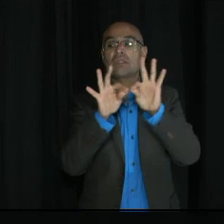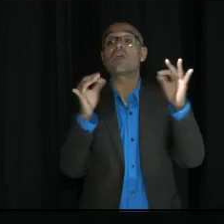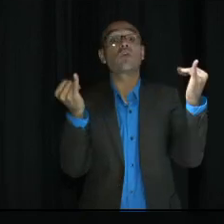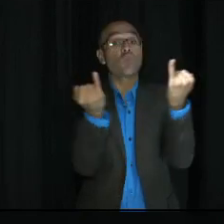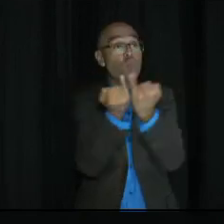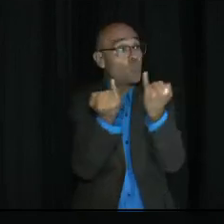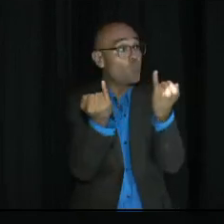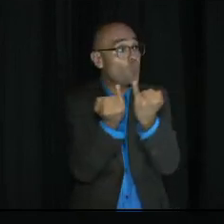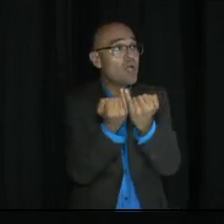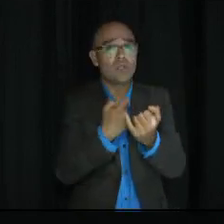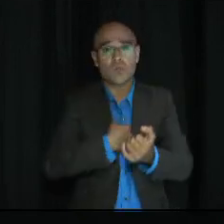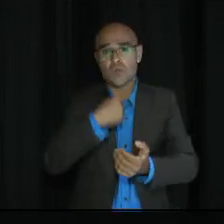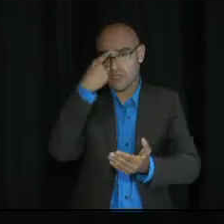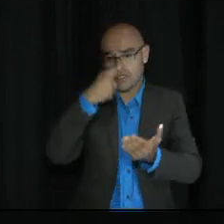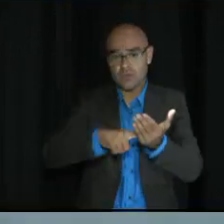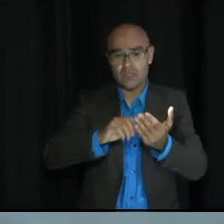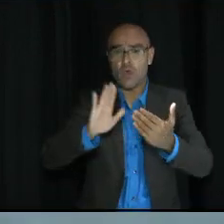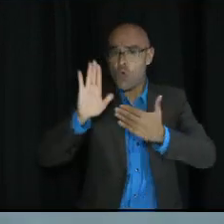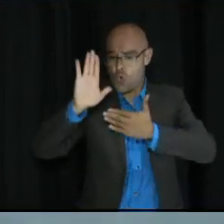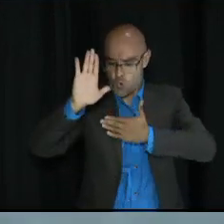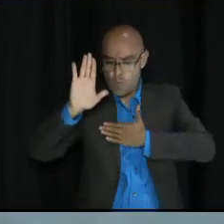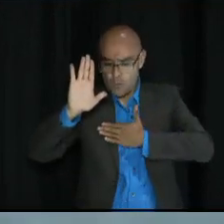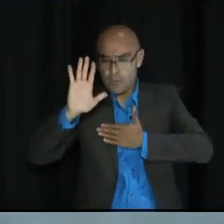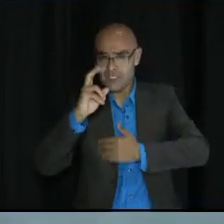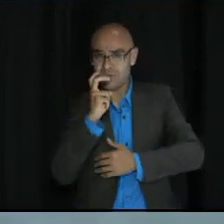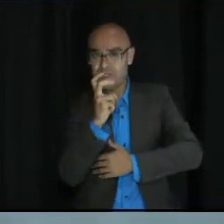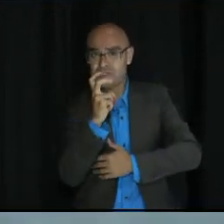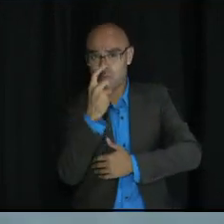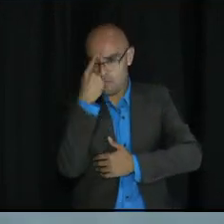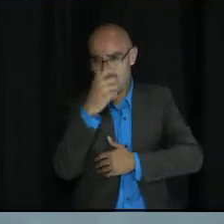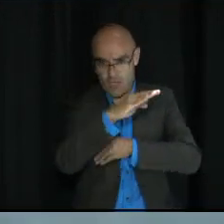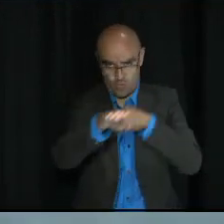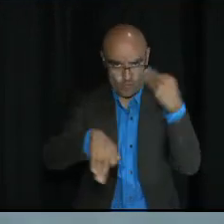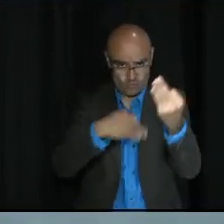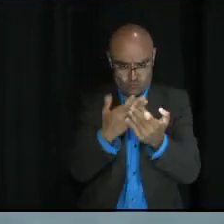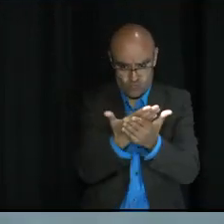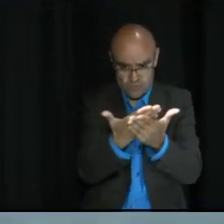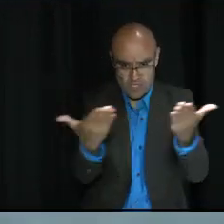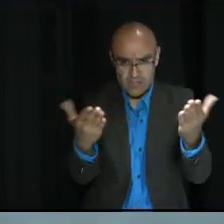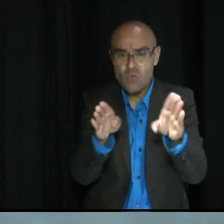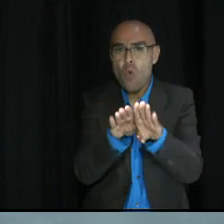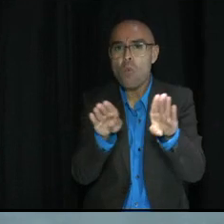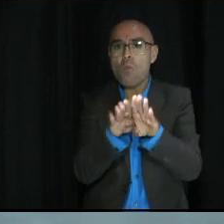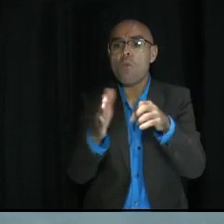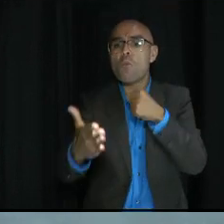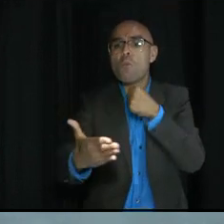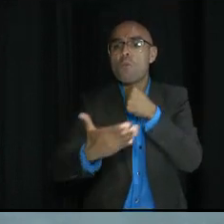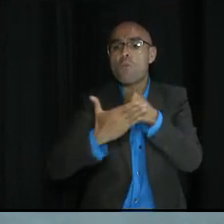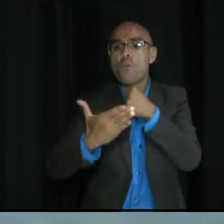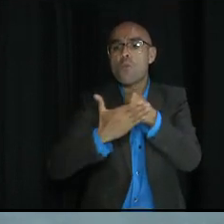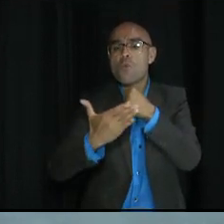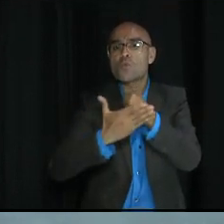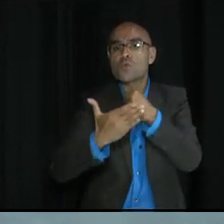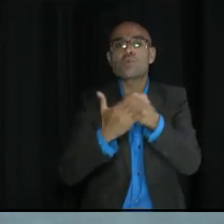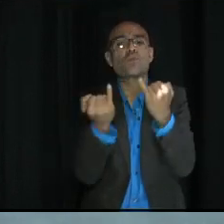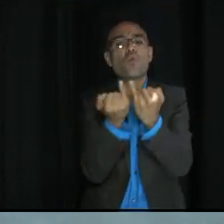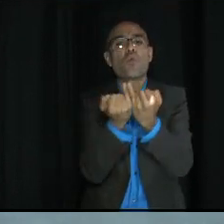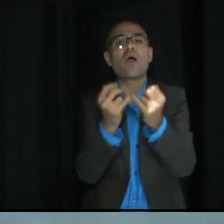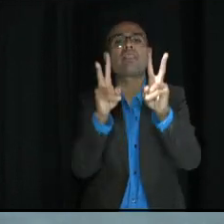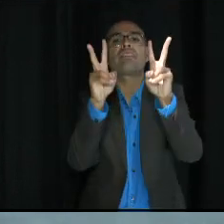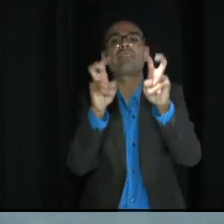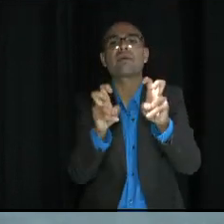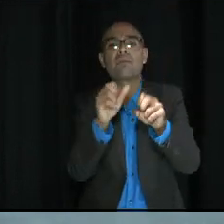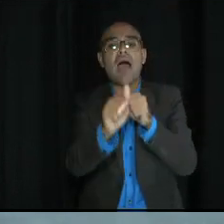Y esto es un compromiso que yo tengo y que yo genero con ustedes para hablar de específicamente los animales domésticos, qué es lo que está pasando